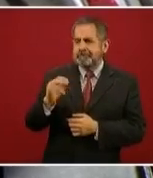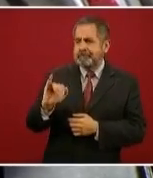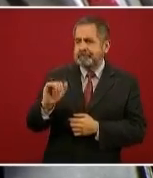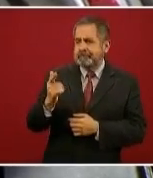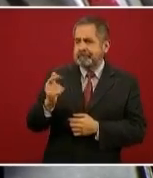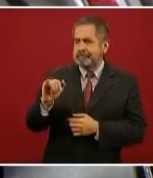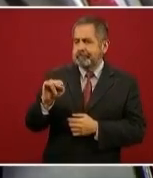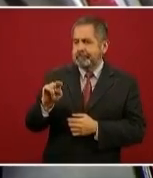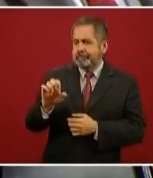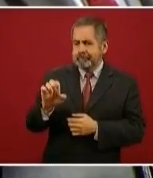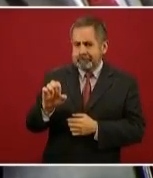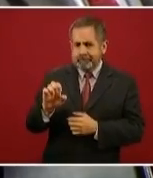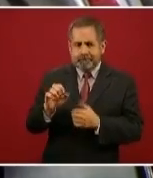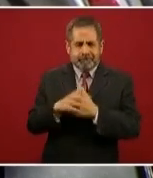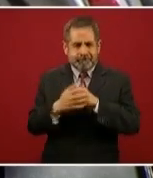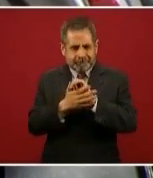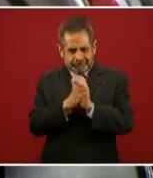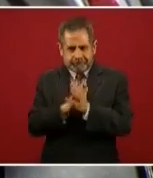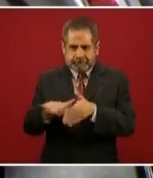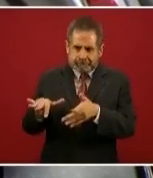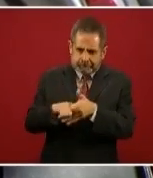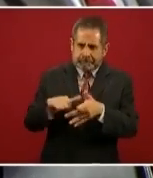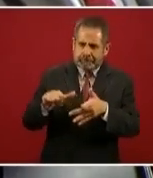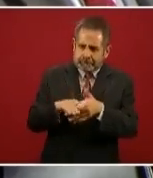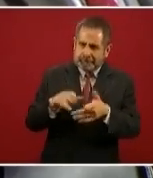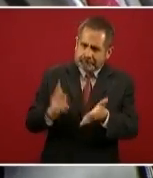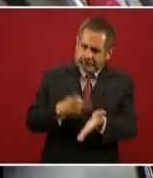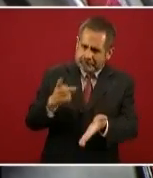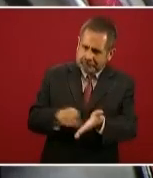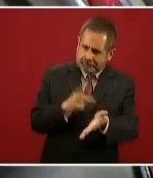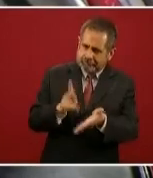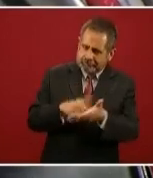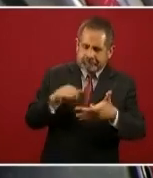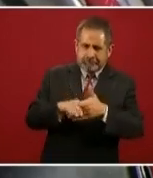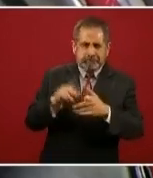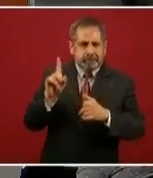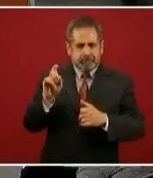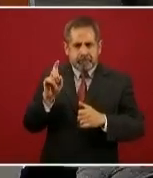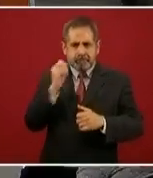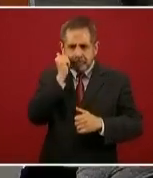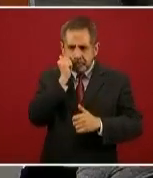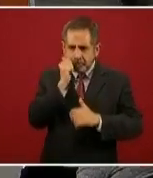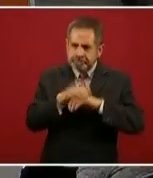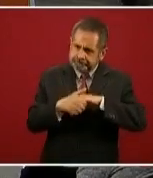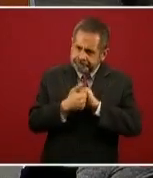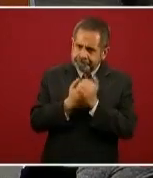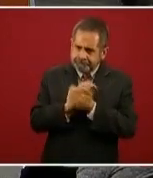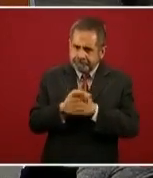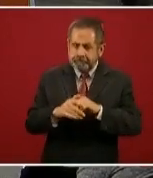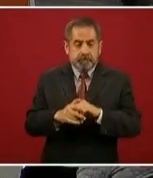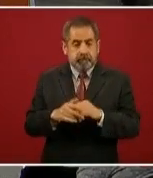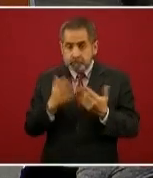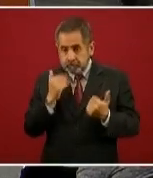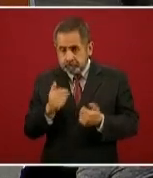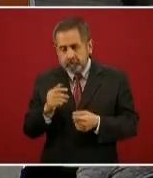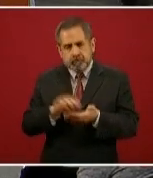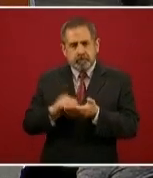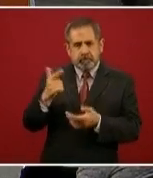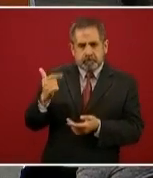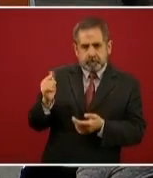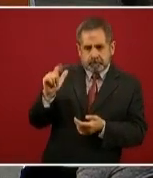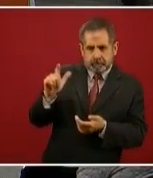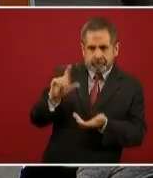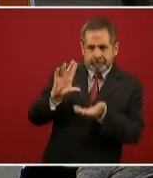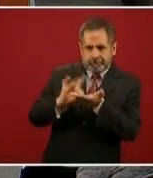e higiene individual. El lavado continuo de manos con agua y jabón, y si no hay agua y jabón, con sustancias